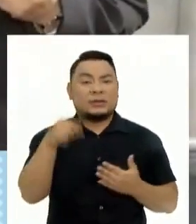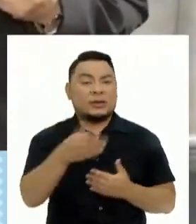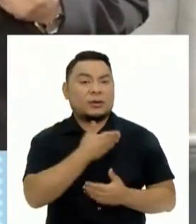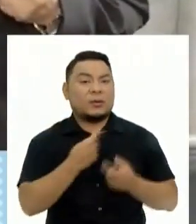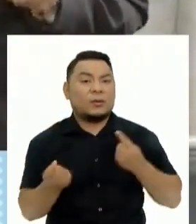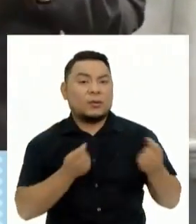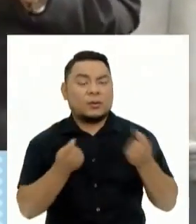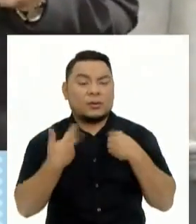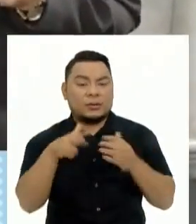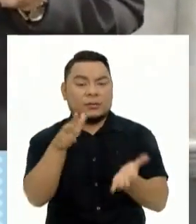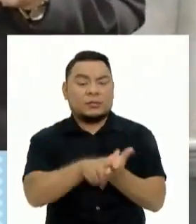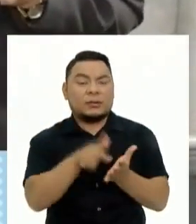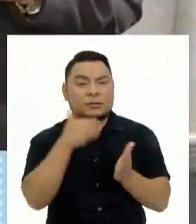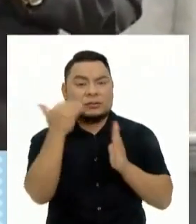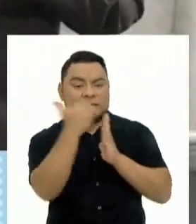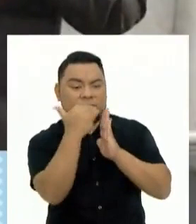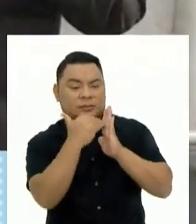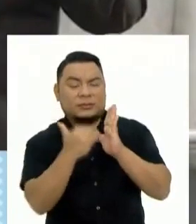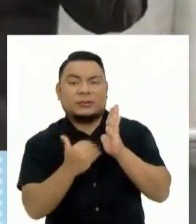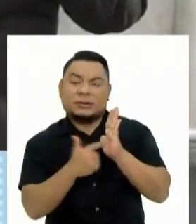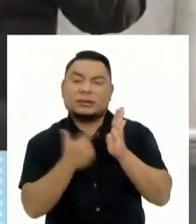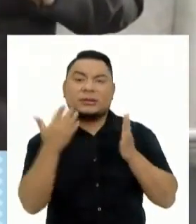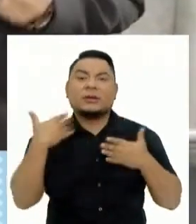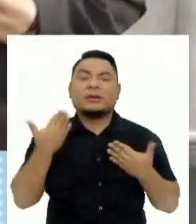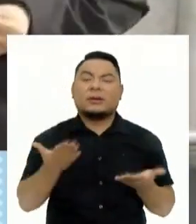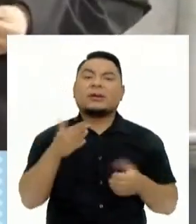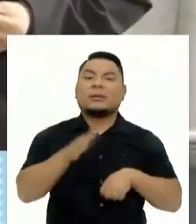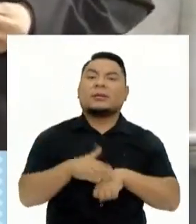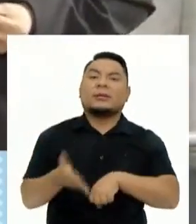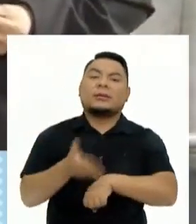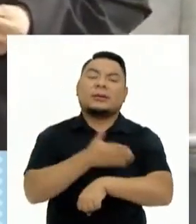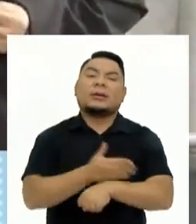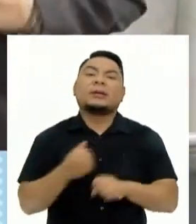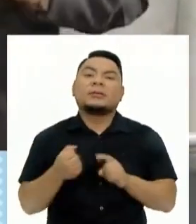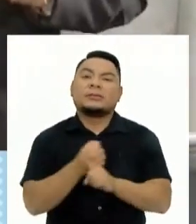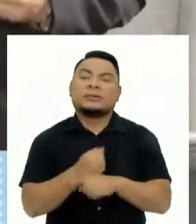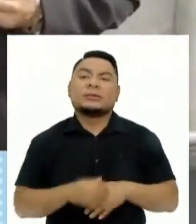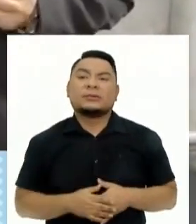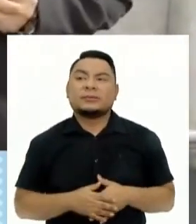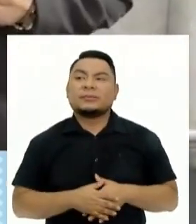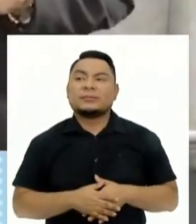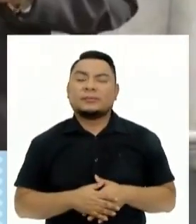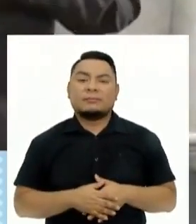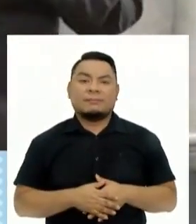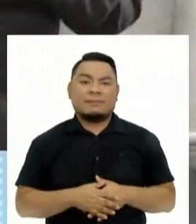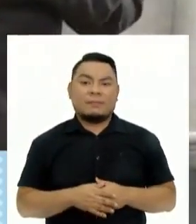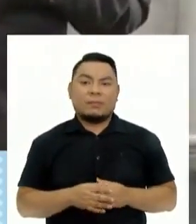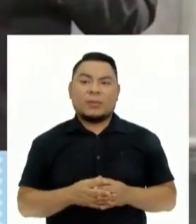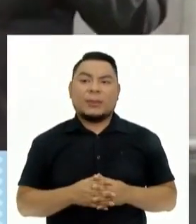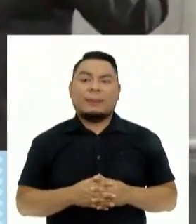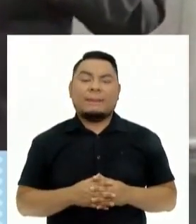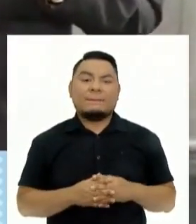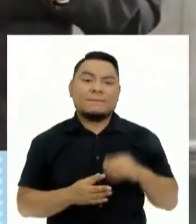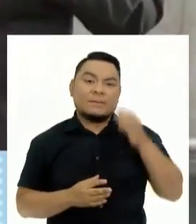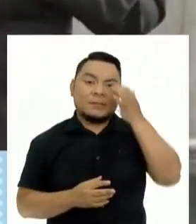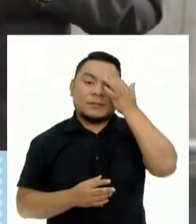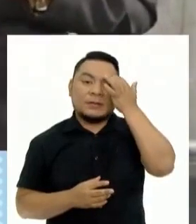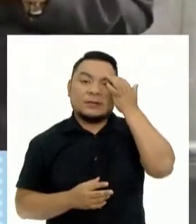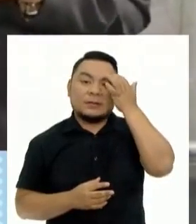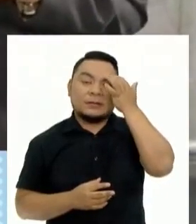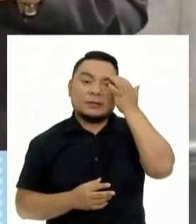gobierno hemos aprobado lineamientos para la prevención de la violencia. Bien, entonces la ministra de la Mujer, Silvia Loli,